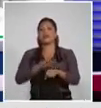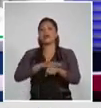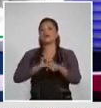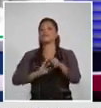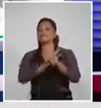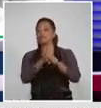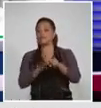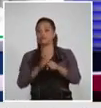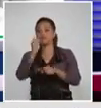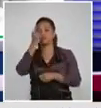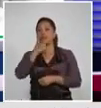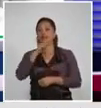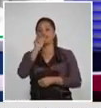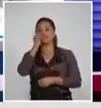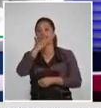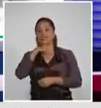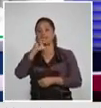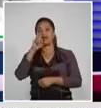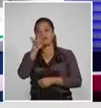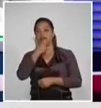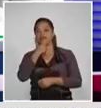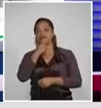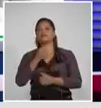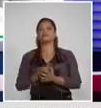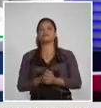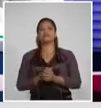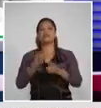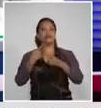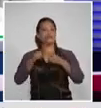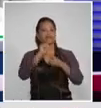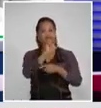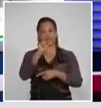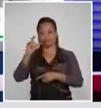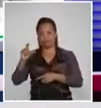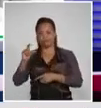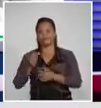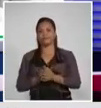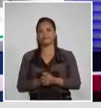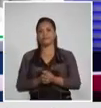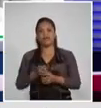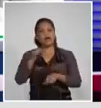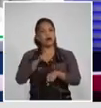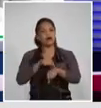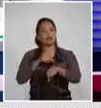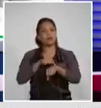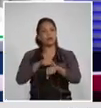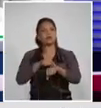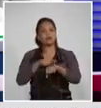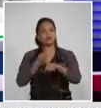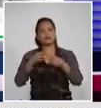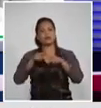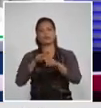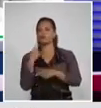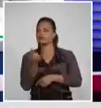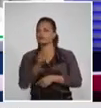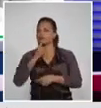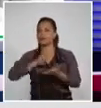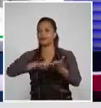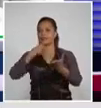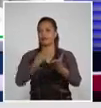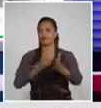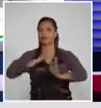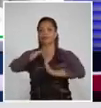Abdala y Soberana 02. Nos acompañará en este primer momento de informaciones la intérprete de lengua de señas,